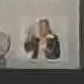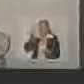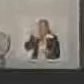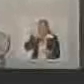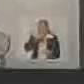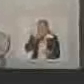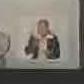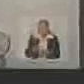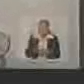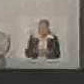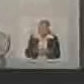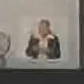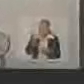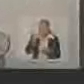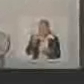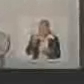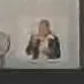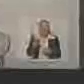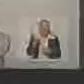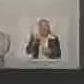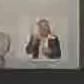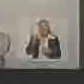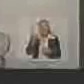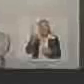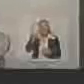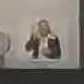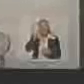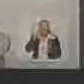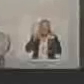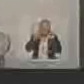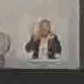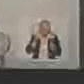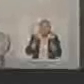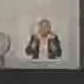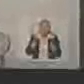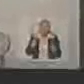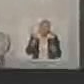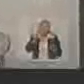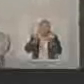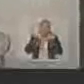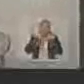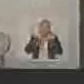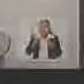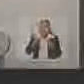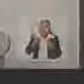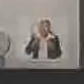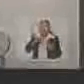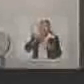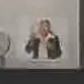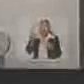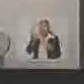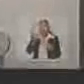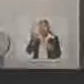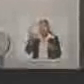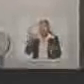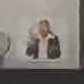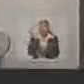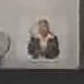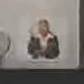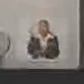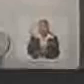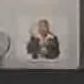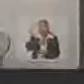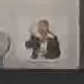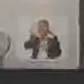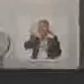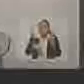que les importe tampoco brindarte servicios de calidad. Es así que tenemos que renovar toda la flota de servicios